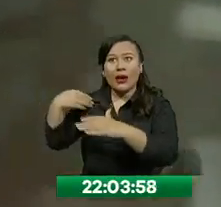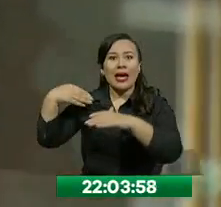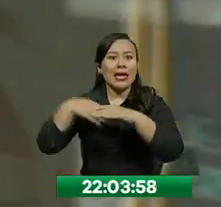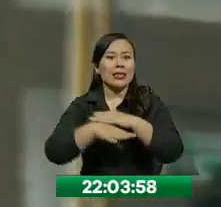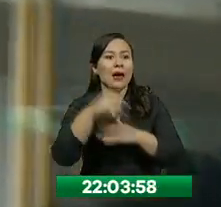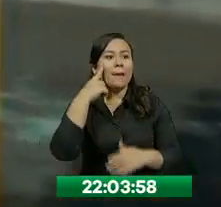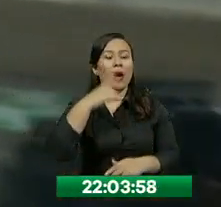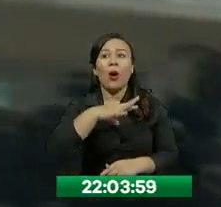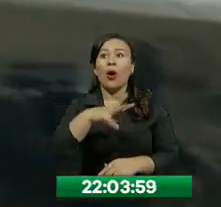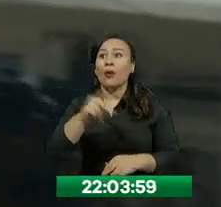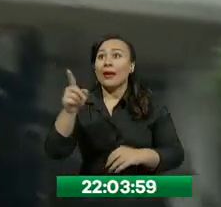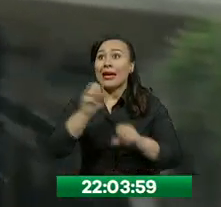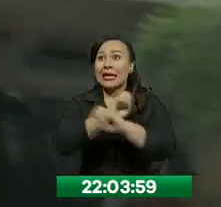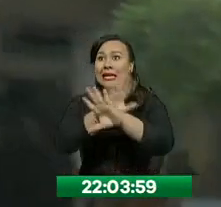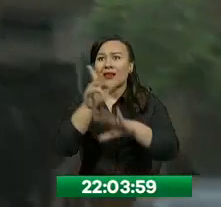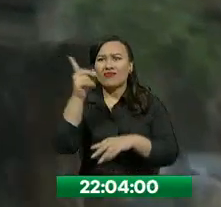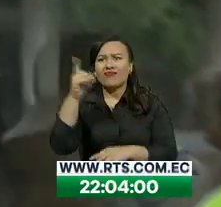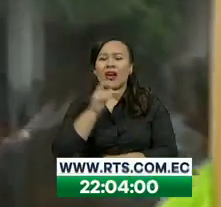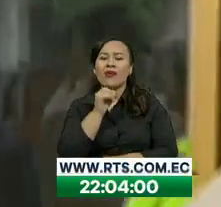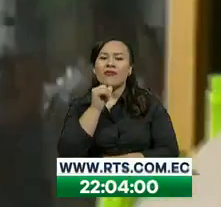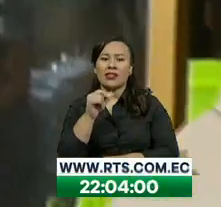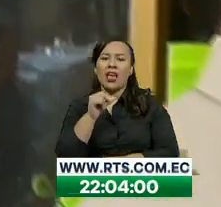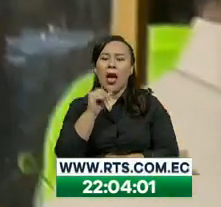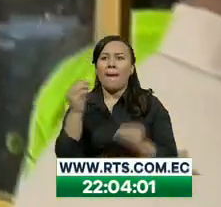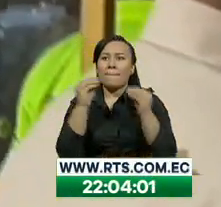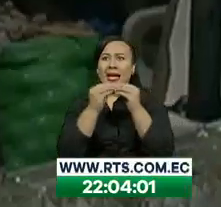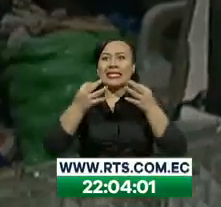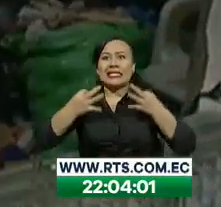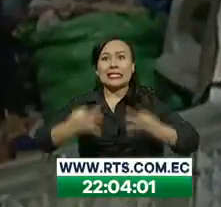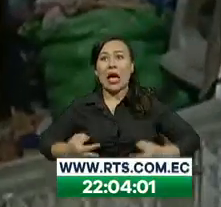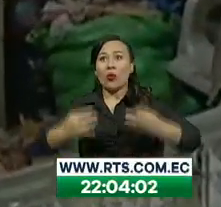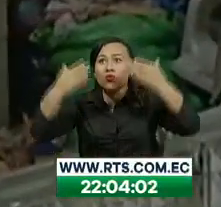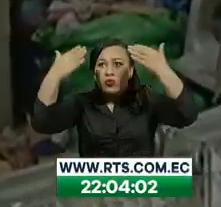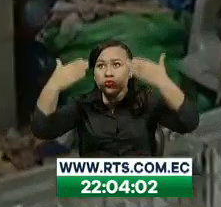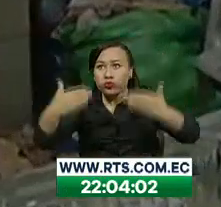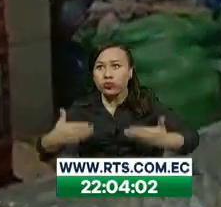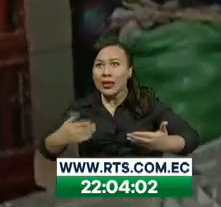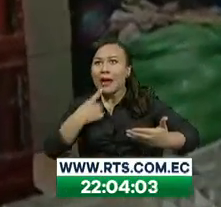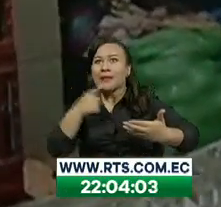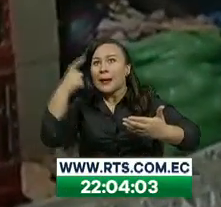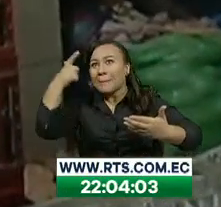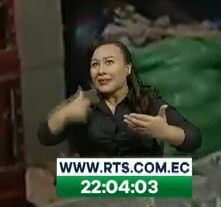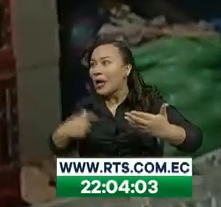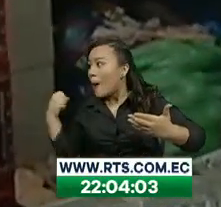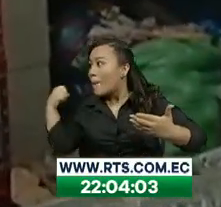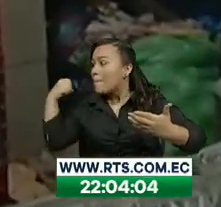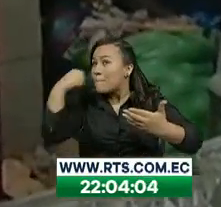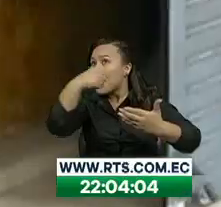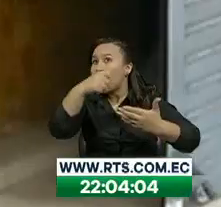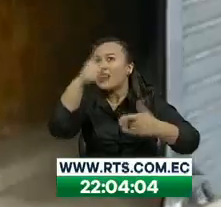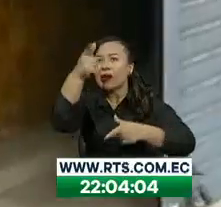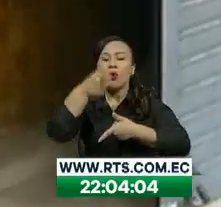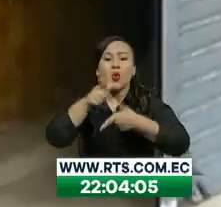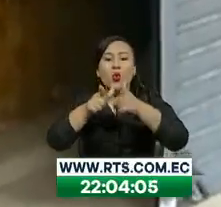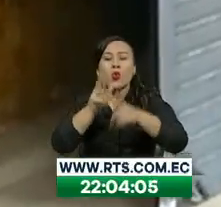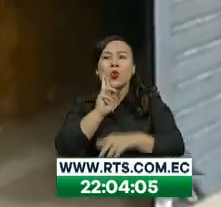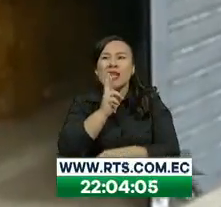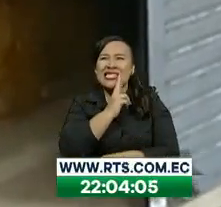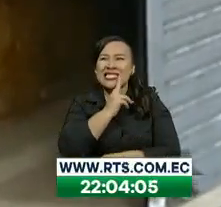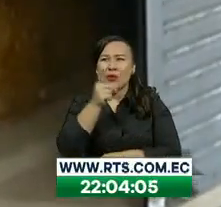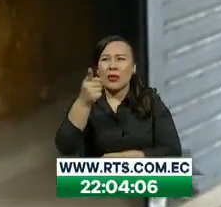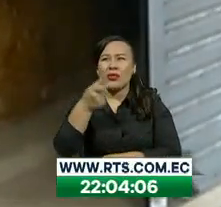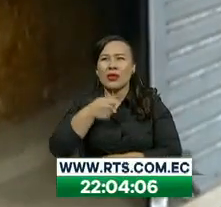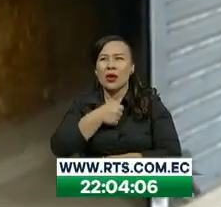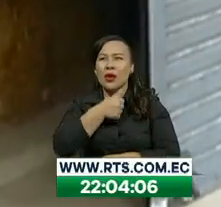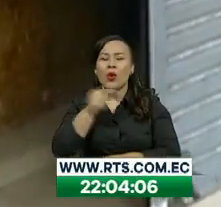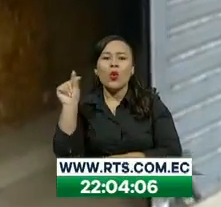Debido a la redoblada seguridad que posee el local de joyería, optaron por violentar primero este local de jugos, ubicado en una de las esquinas